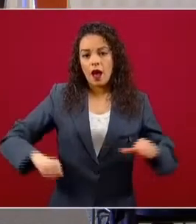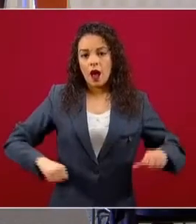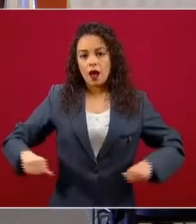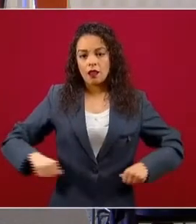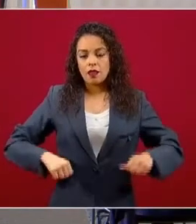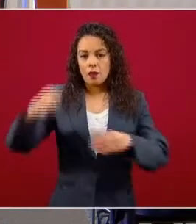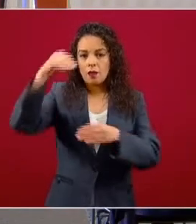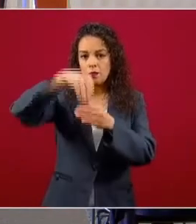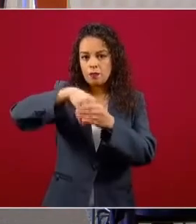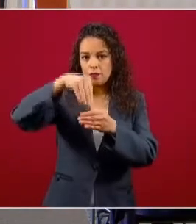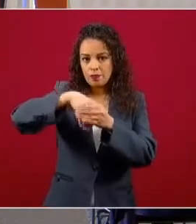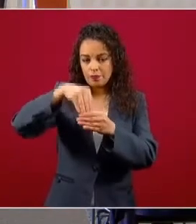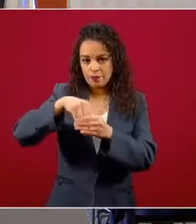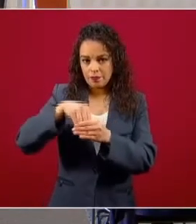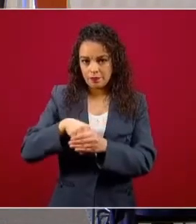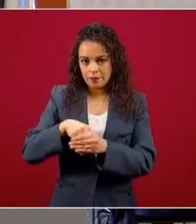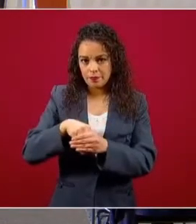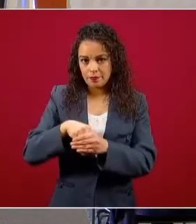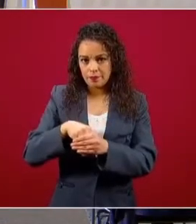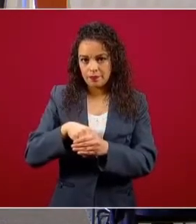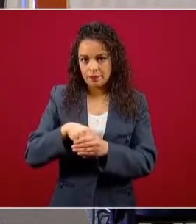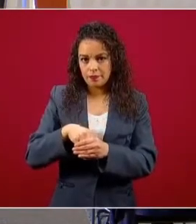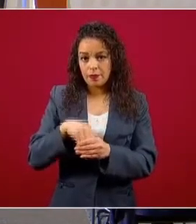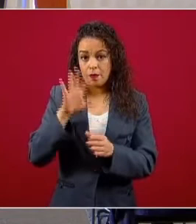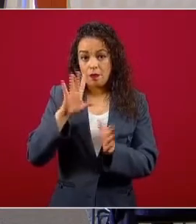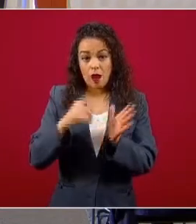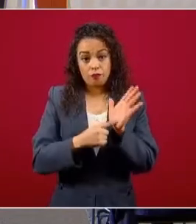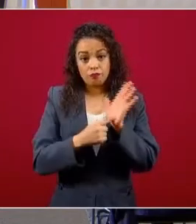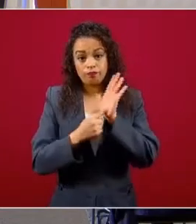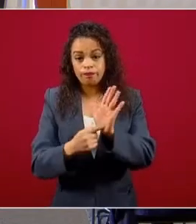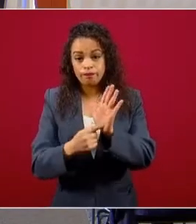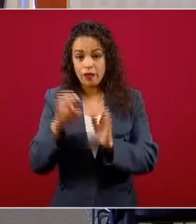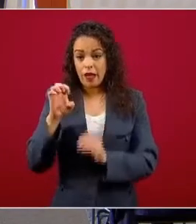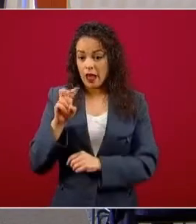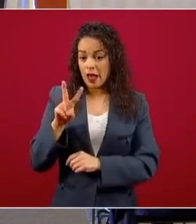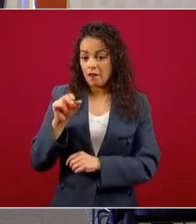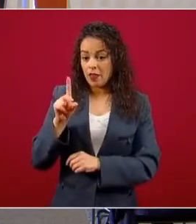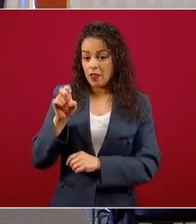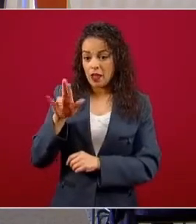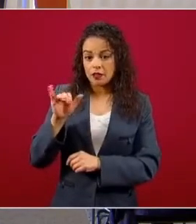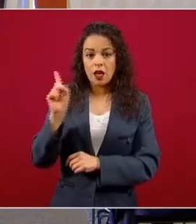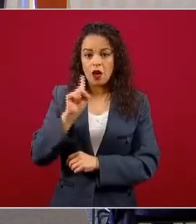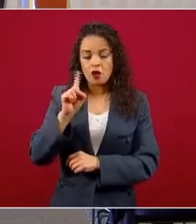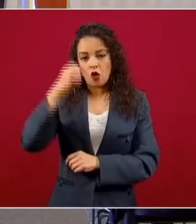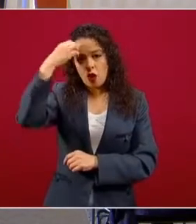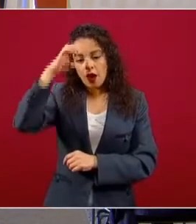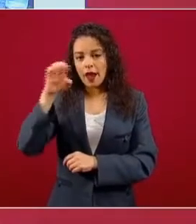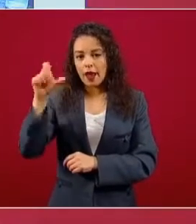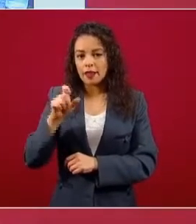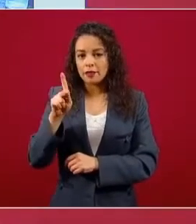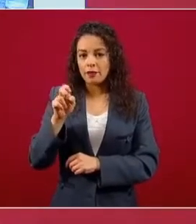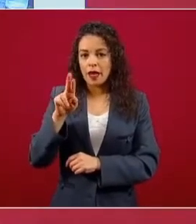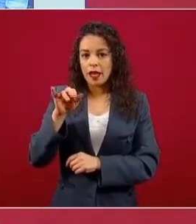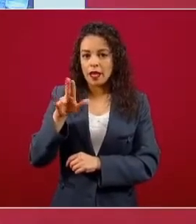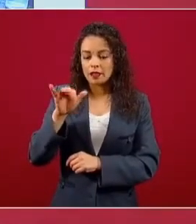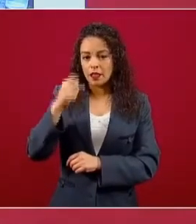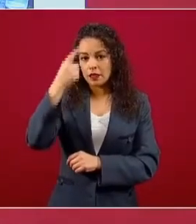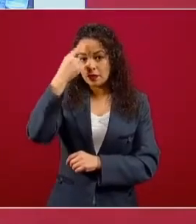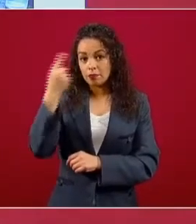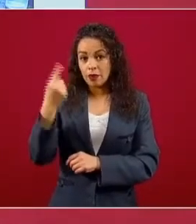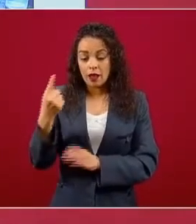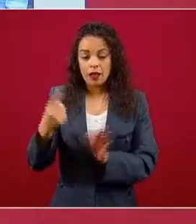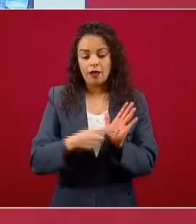sino de experiencias para su llegada al regreso a clases y este va a ser un